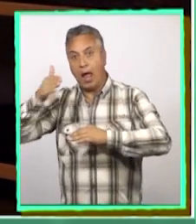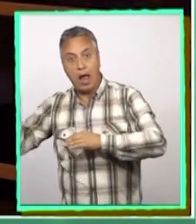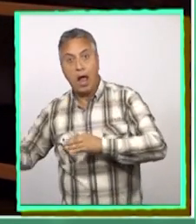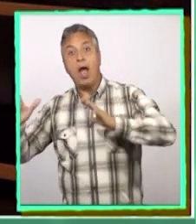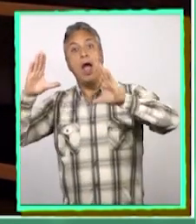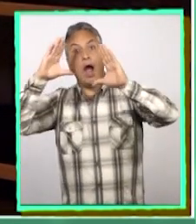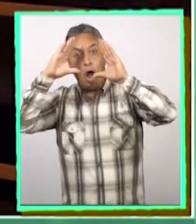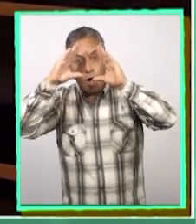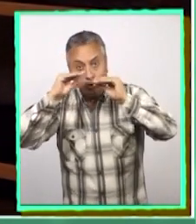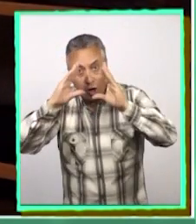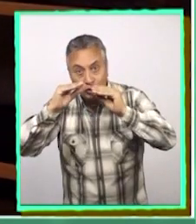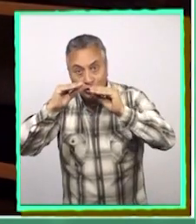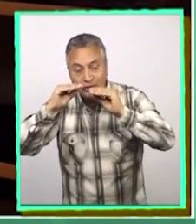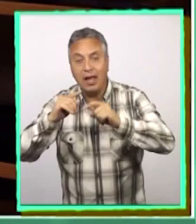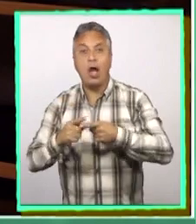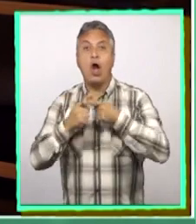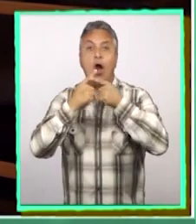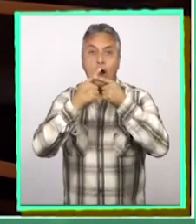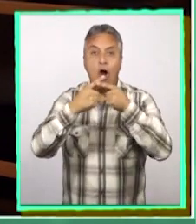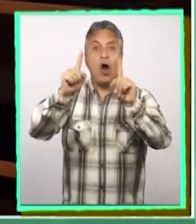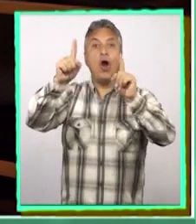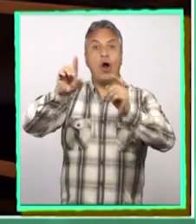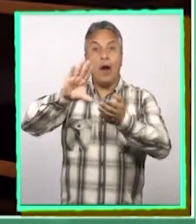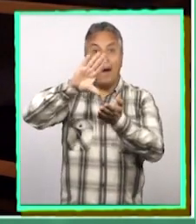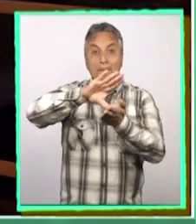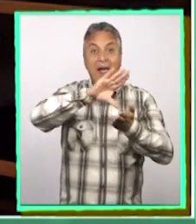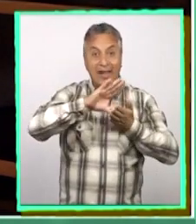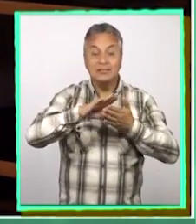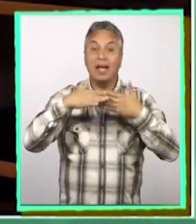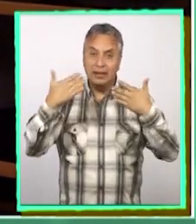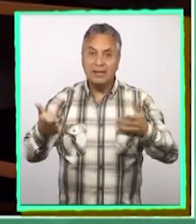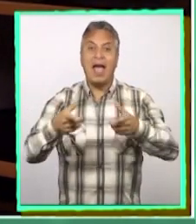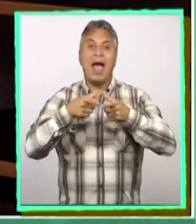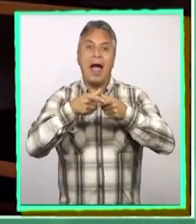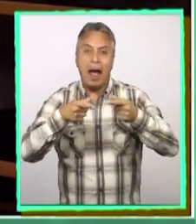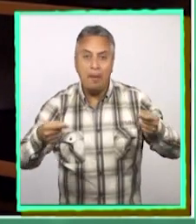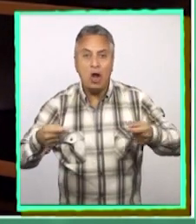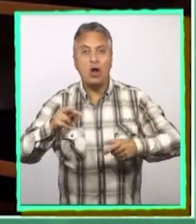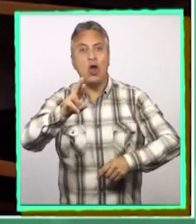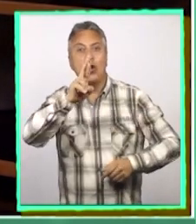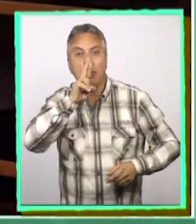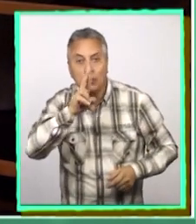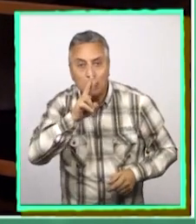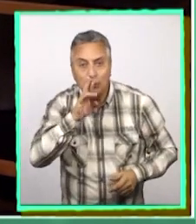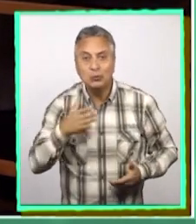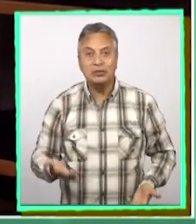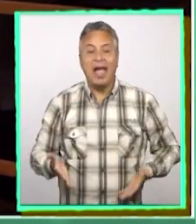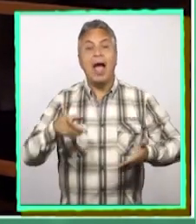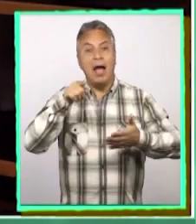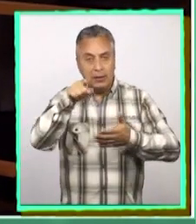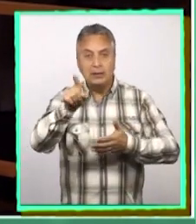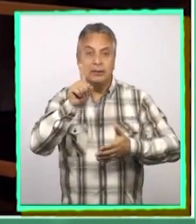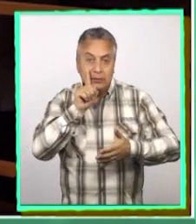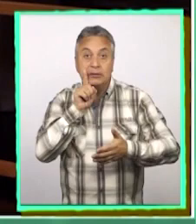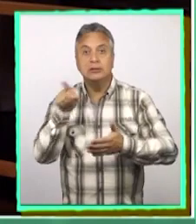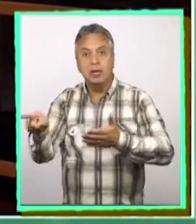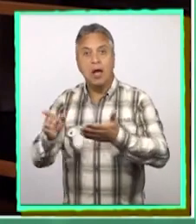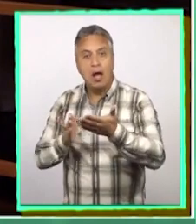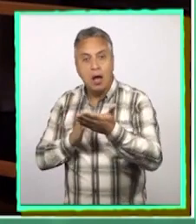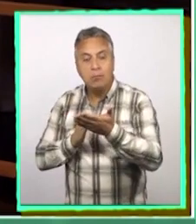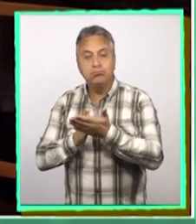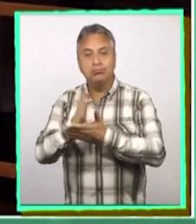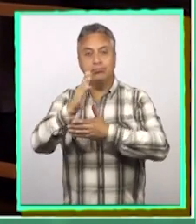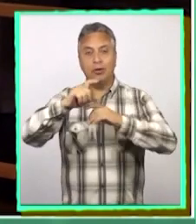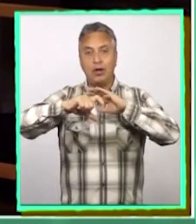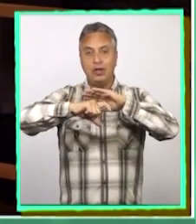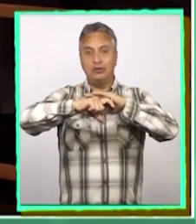de noche, mientras que otros países, como lo habíamos dicho antes, Japón, Rusia, comienza a amanecer